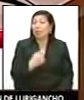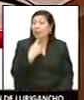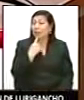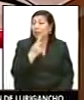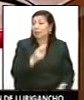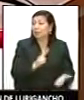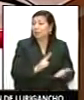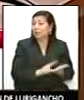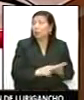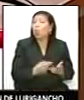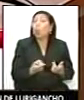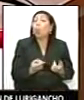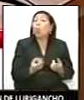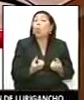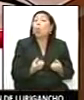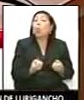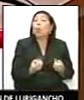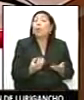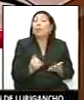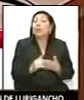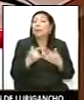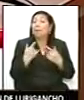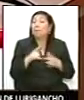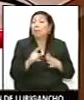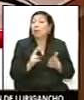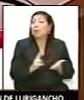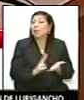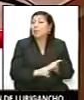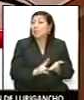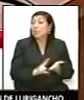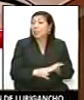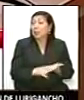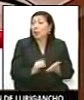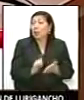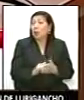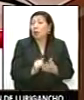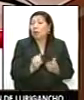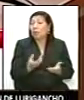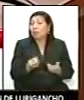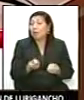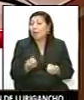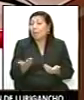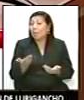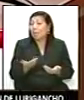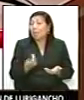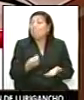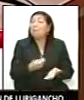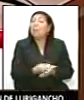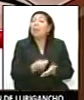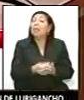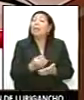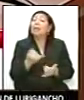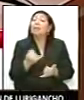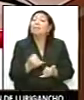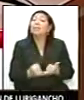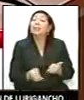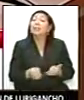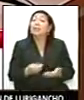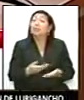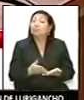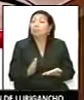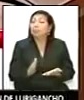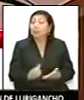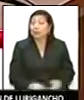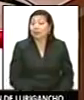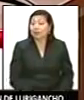Seguridad Social cuánto es lo que pierde la Seguridad Social en corrupción. Cuánta plata finalmente se sigue yendo en